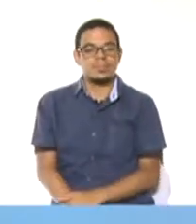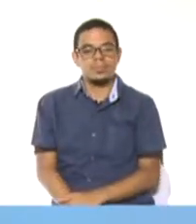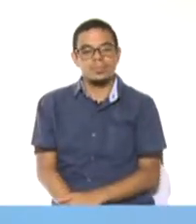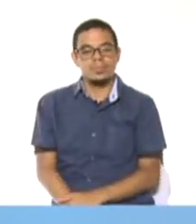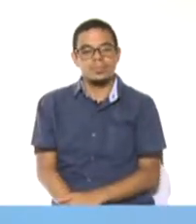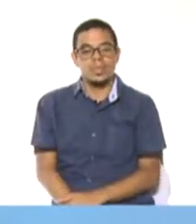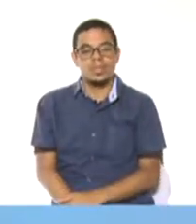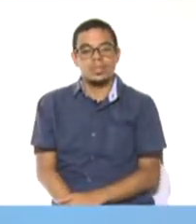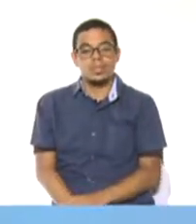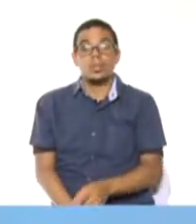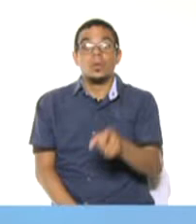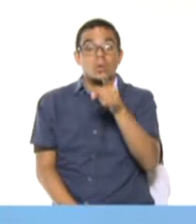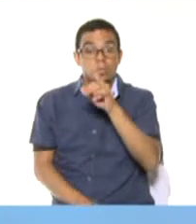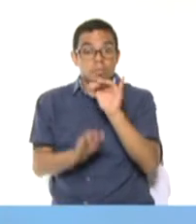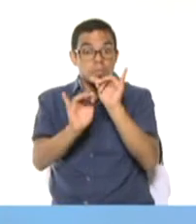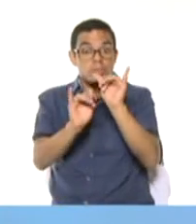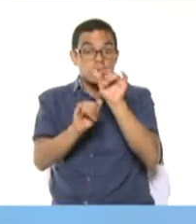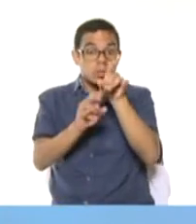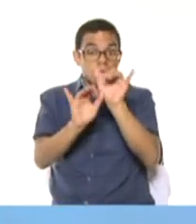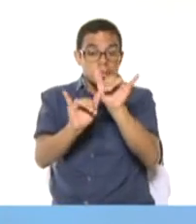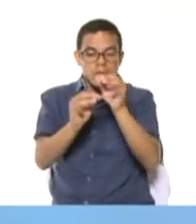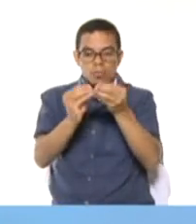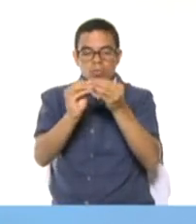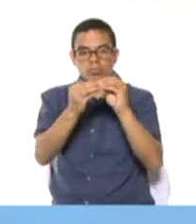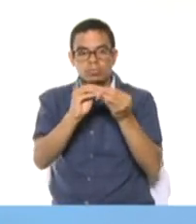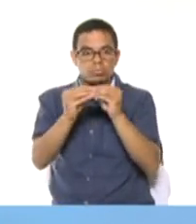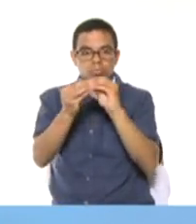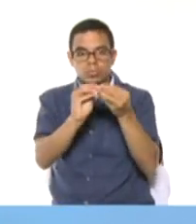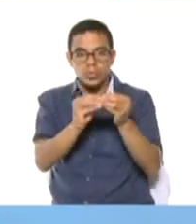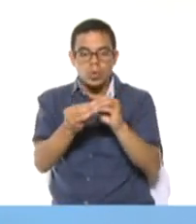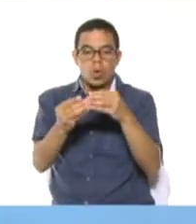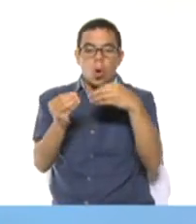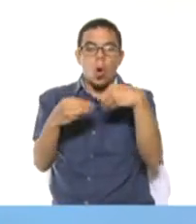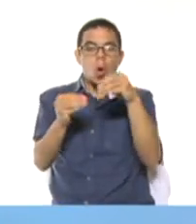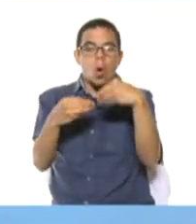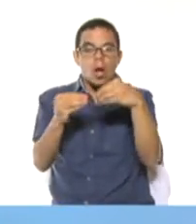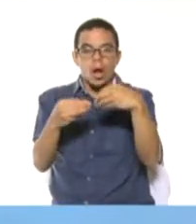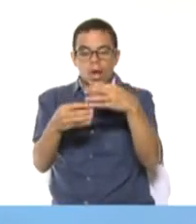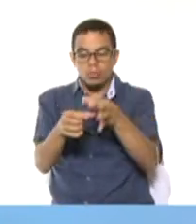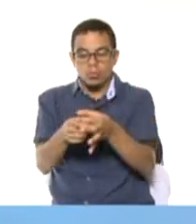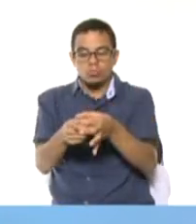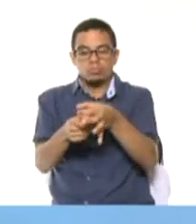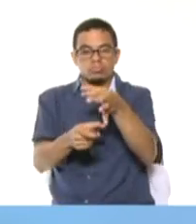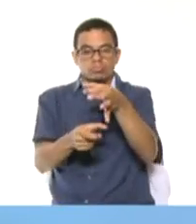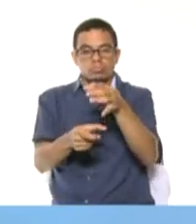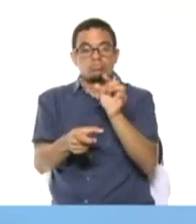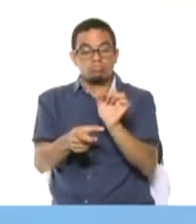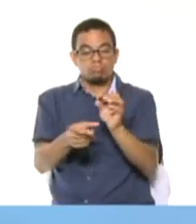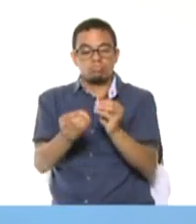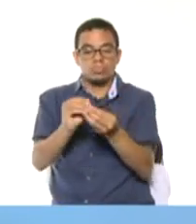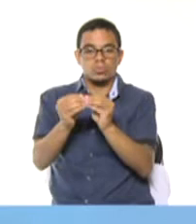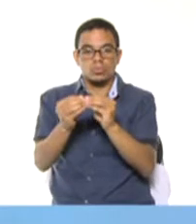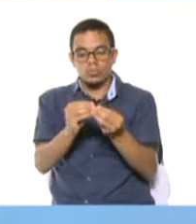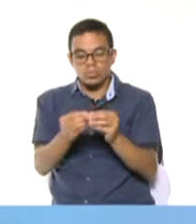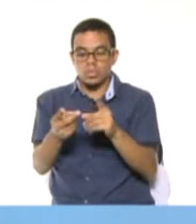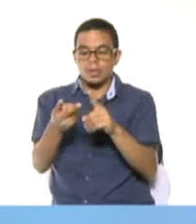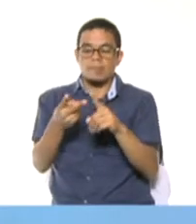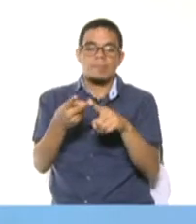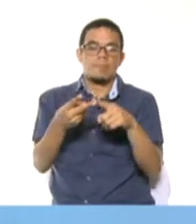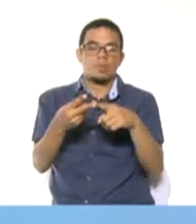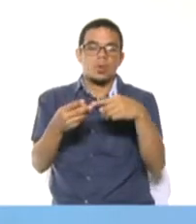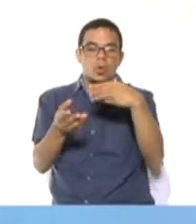También pueden elaborar sellos con materiales reutilizables como cartón, cilindros de cartón, con un